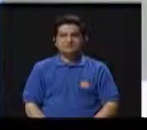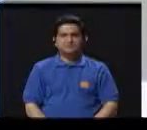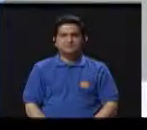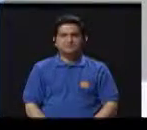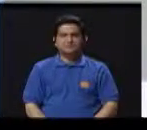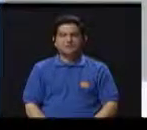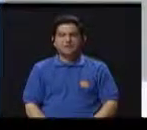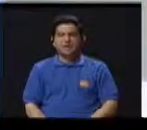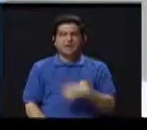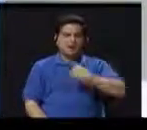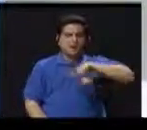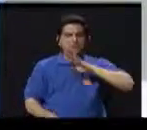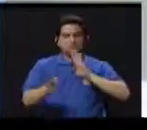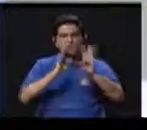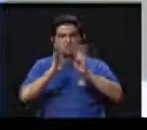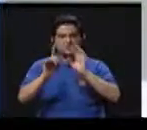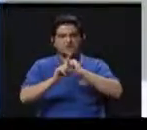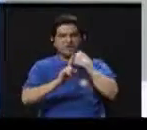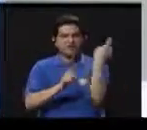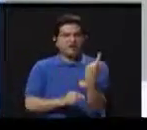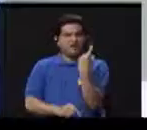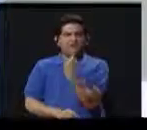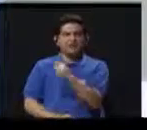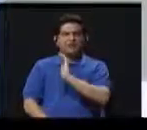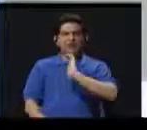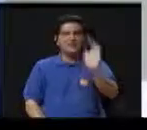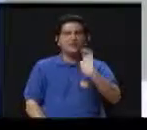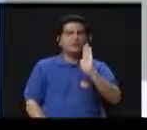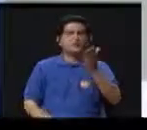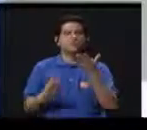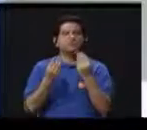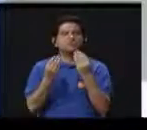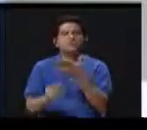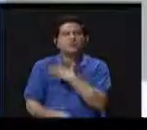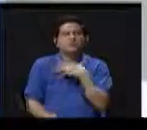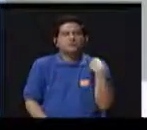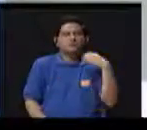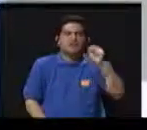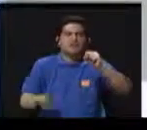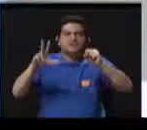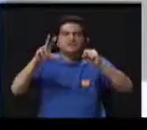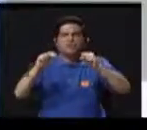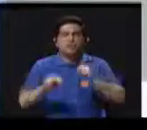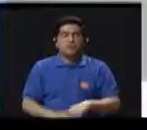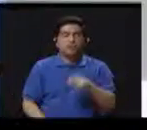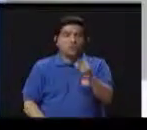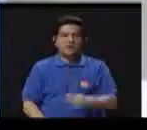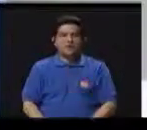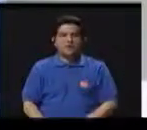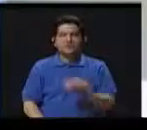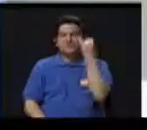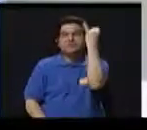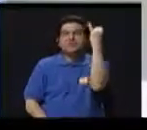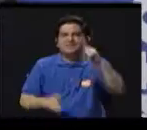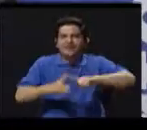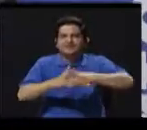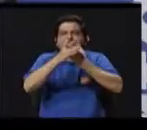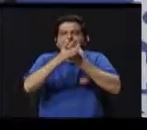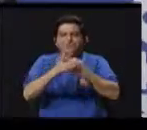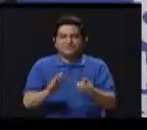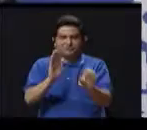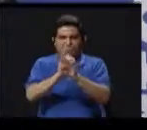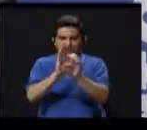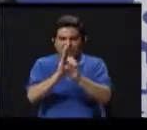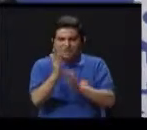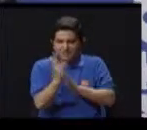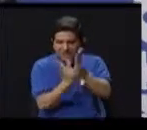que hablamos sobre las condiciones de cada uno de los niños, sobre los miedos, lo que les gustaba, lo que no les gustaba. Ellos nos dieron tips para entrarle, por